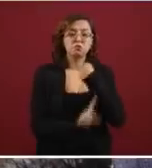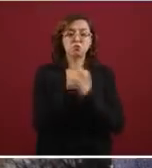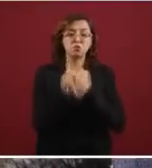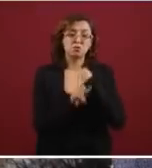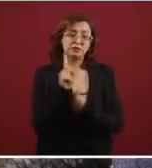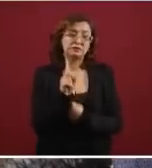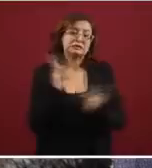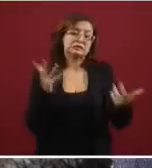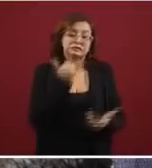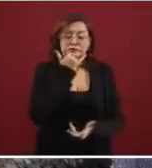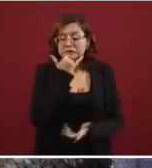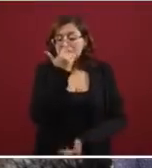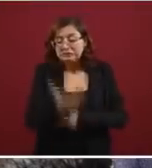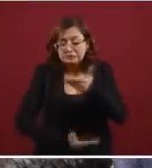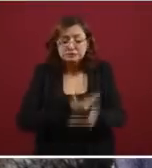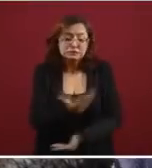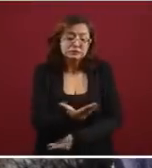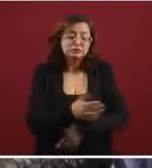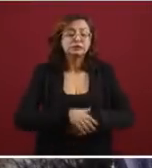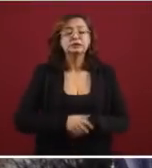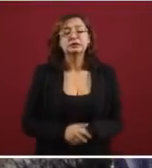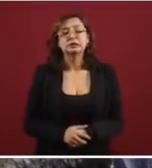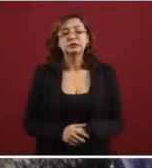ofrezco disculpas si